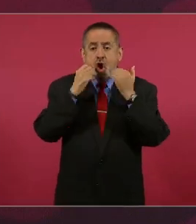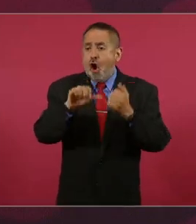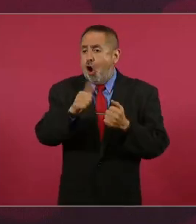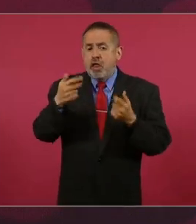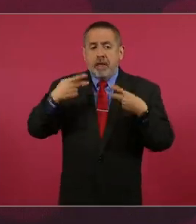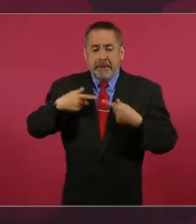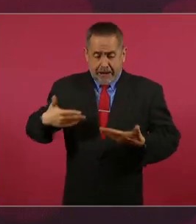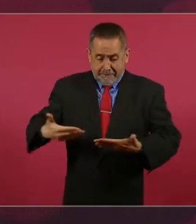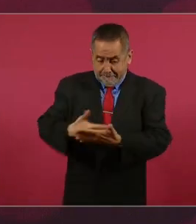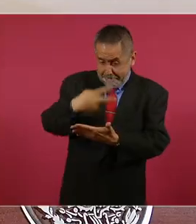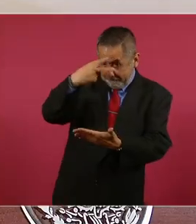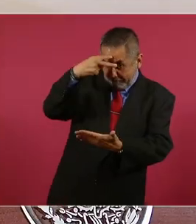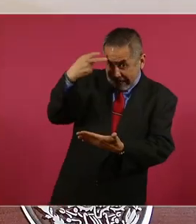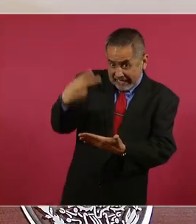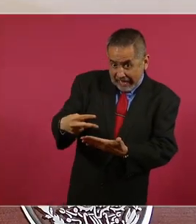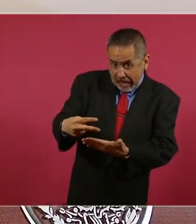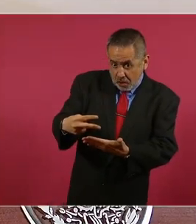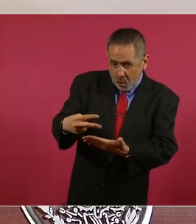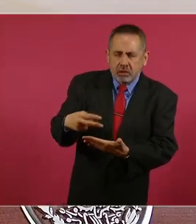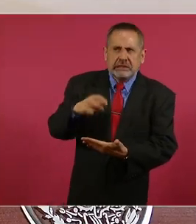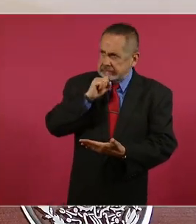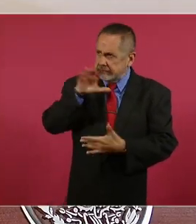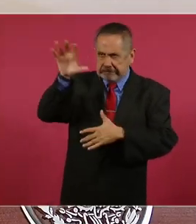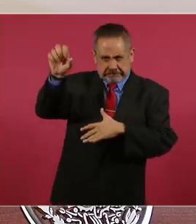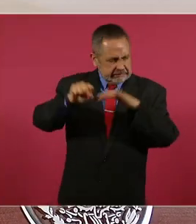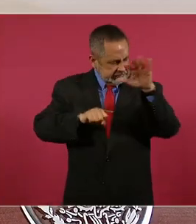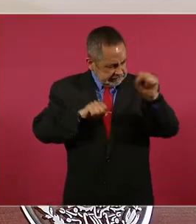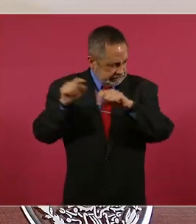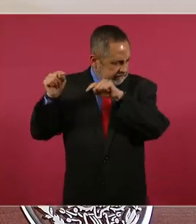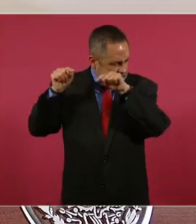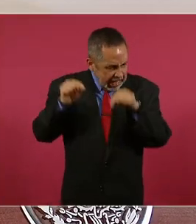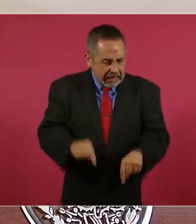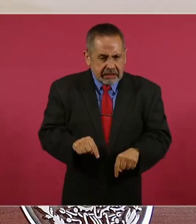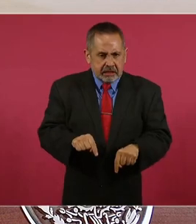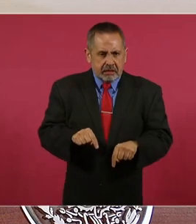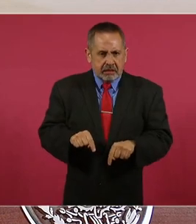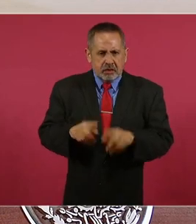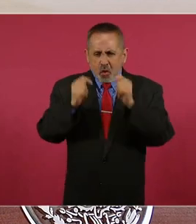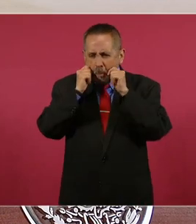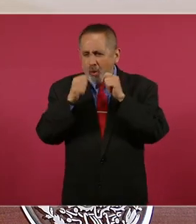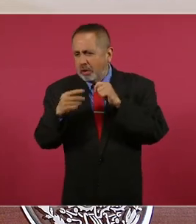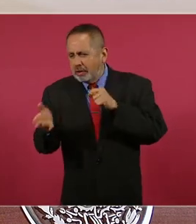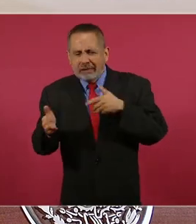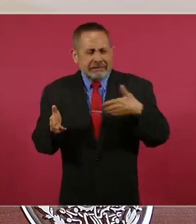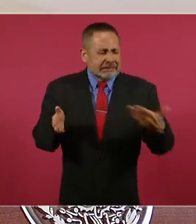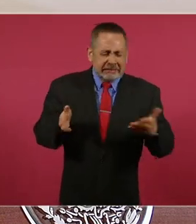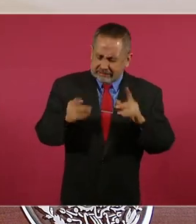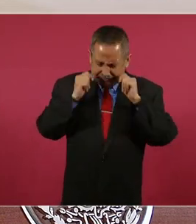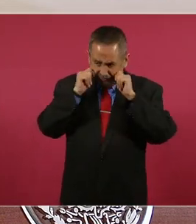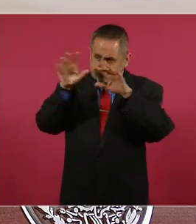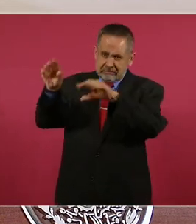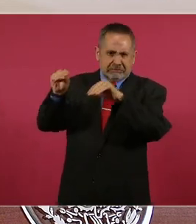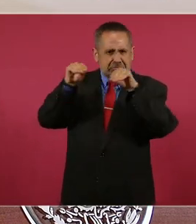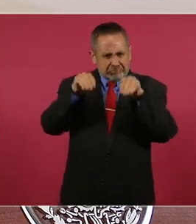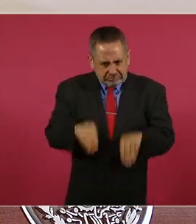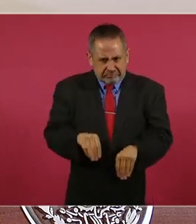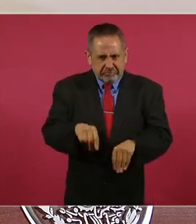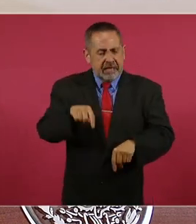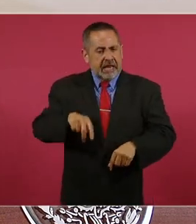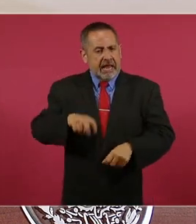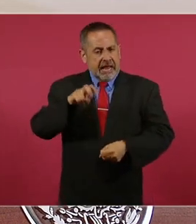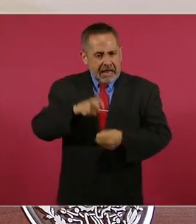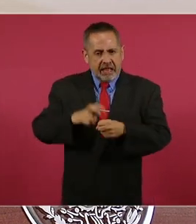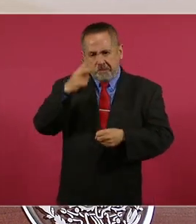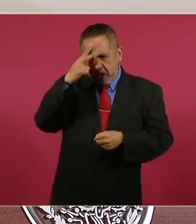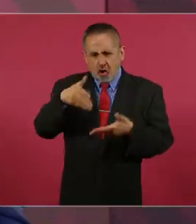otro mexicano de cualquier tendencia política, pues podría